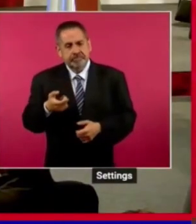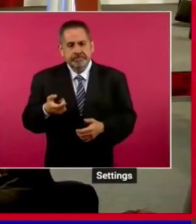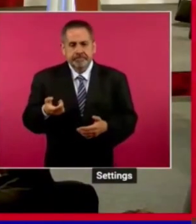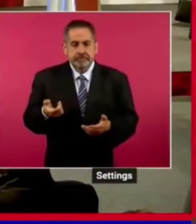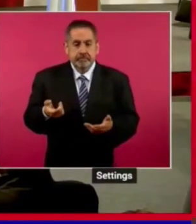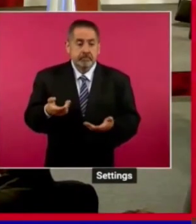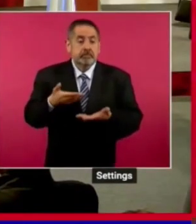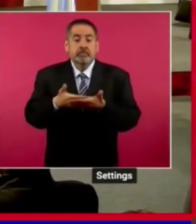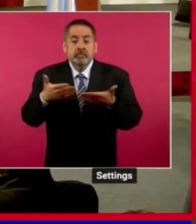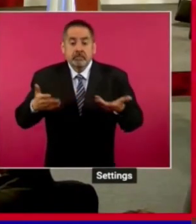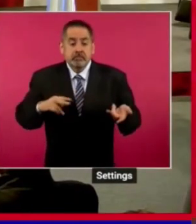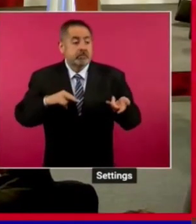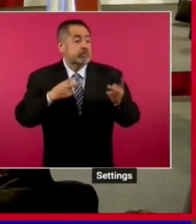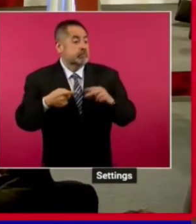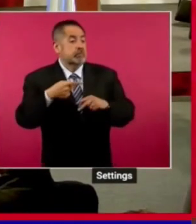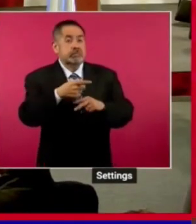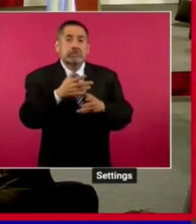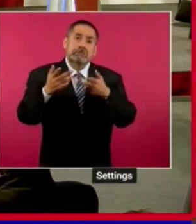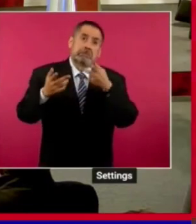ahora,